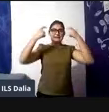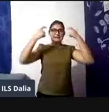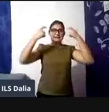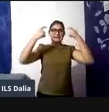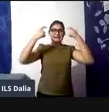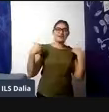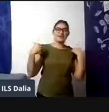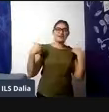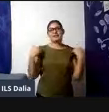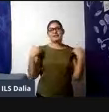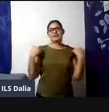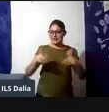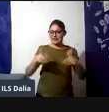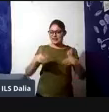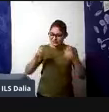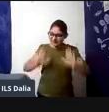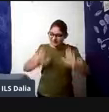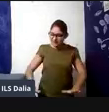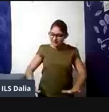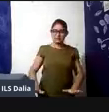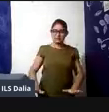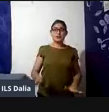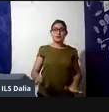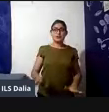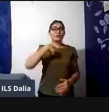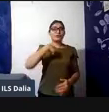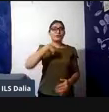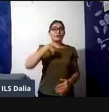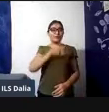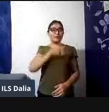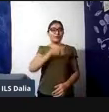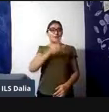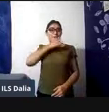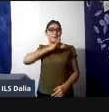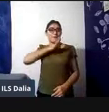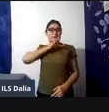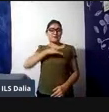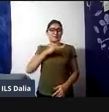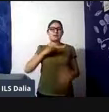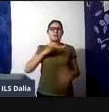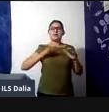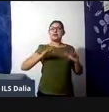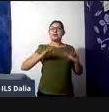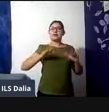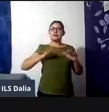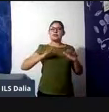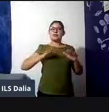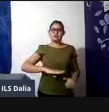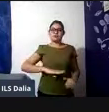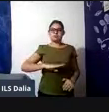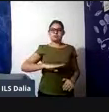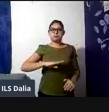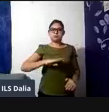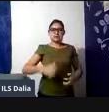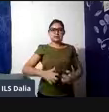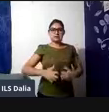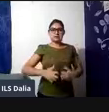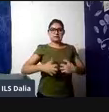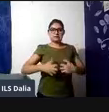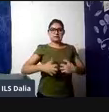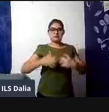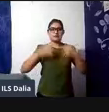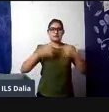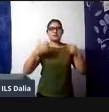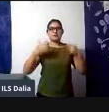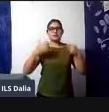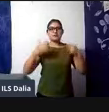también nosotros estamos muy alterados. Entonces, hay que tener esta empatía, estas herramientas para poderles hablar. Y mis cuentos hablan